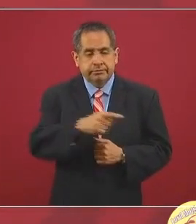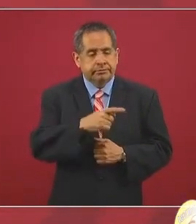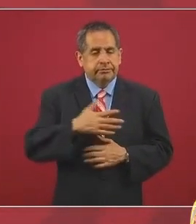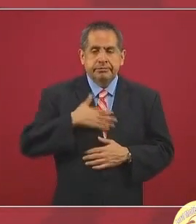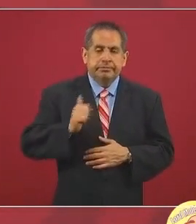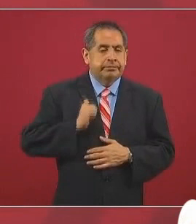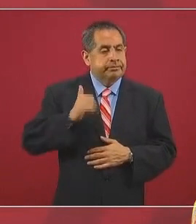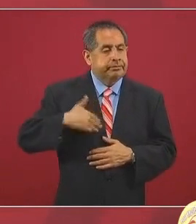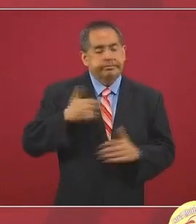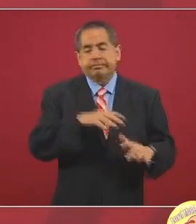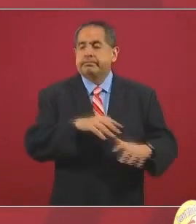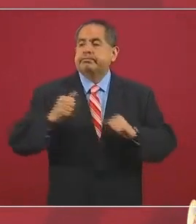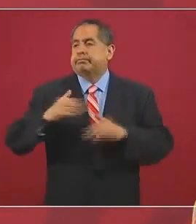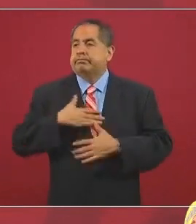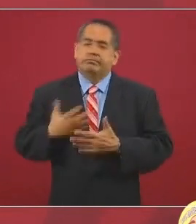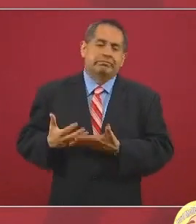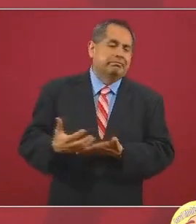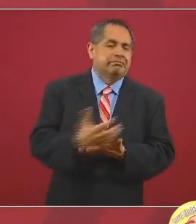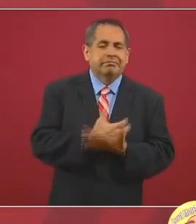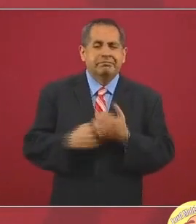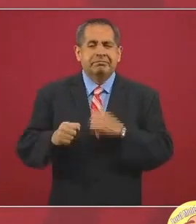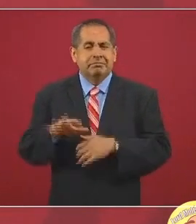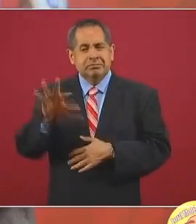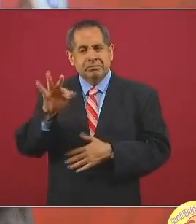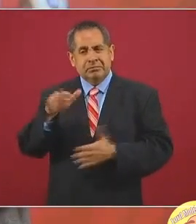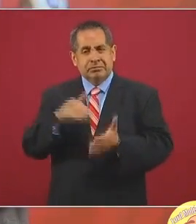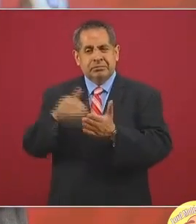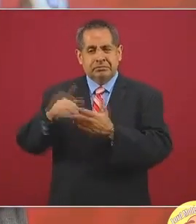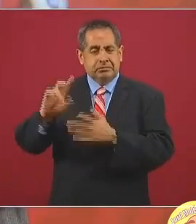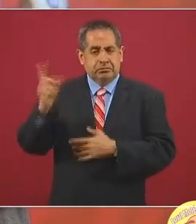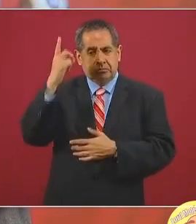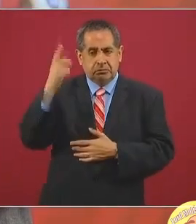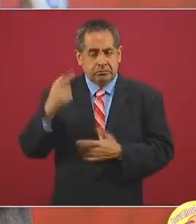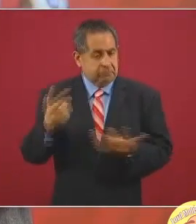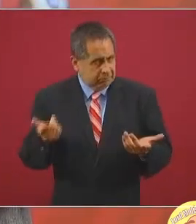obtuvo utilidades de alrededor de 40 millones de dólares.